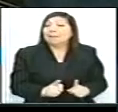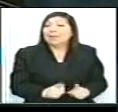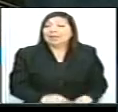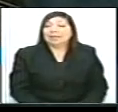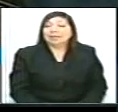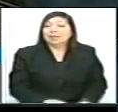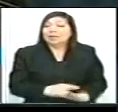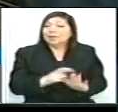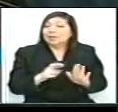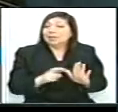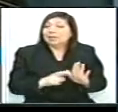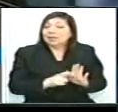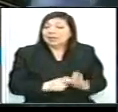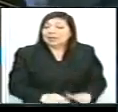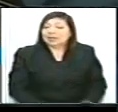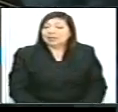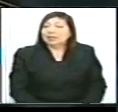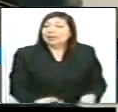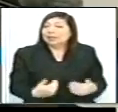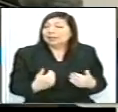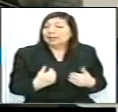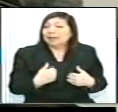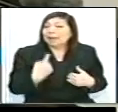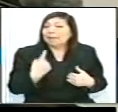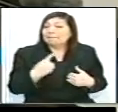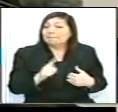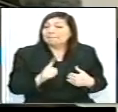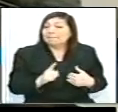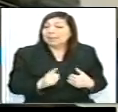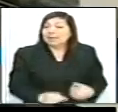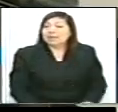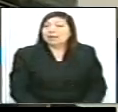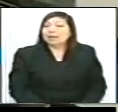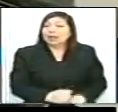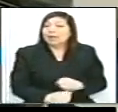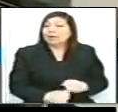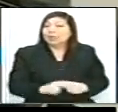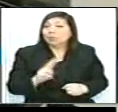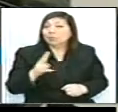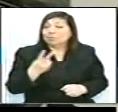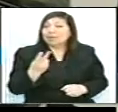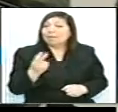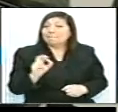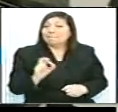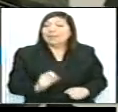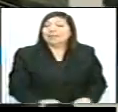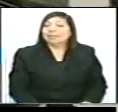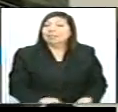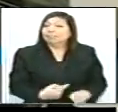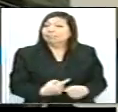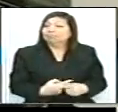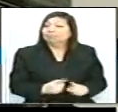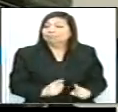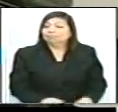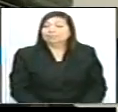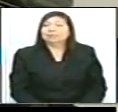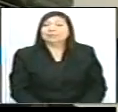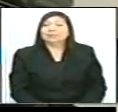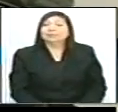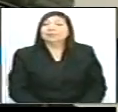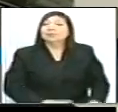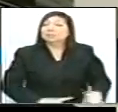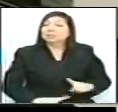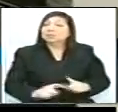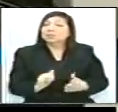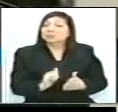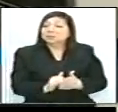el proyecto que tenemos para el 2020 hay una diferencia que en algunos